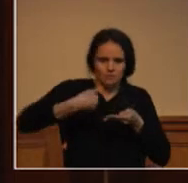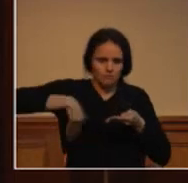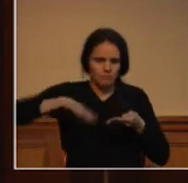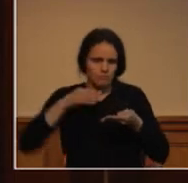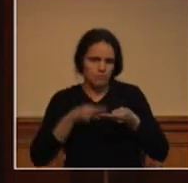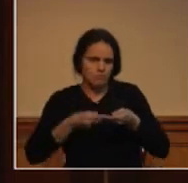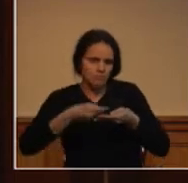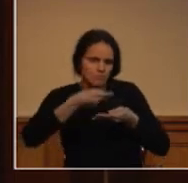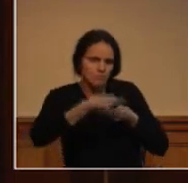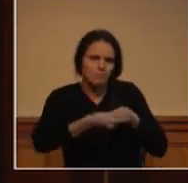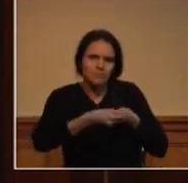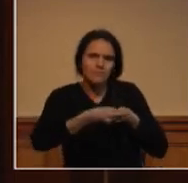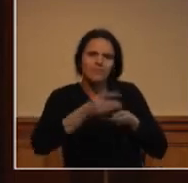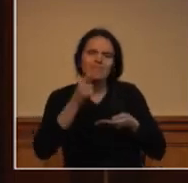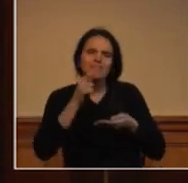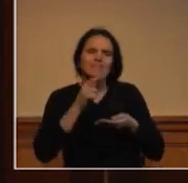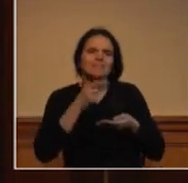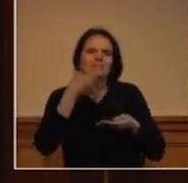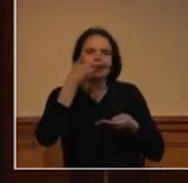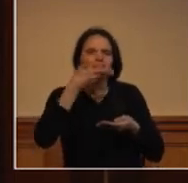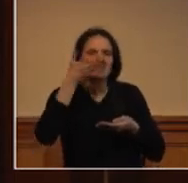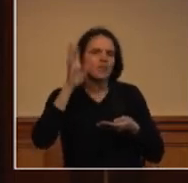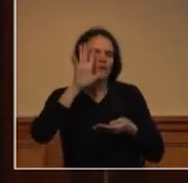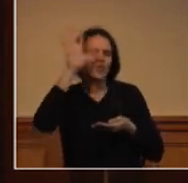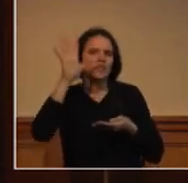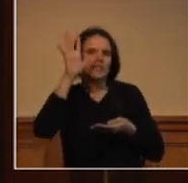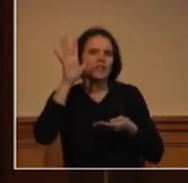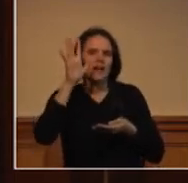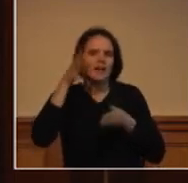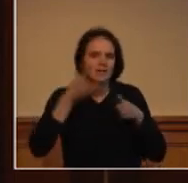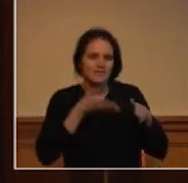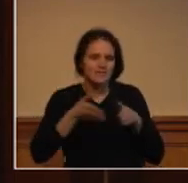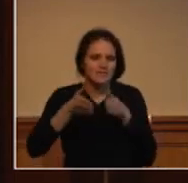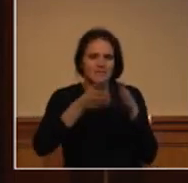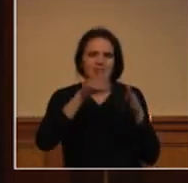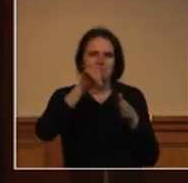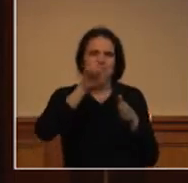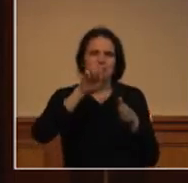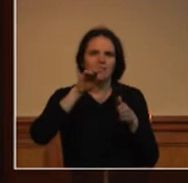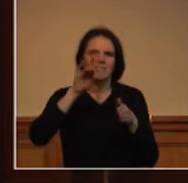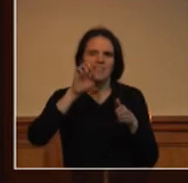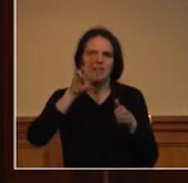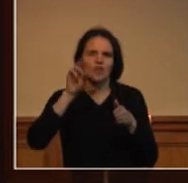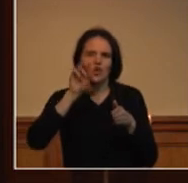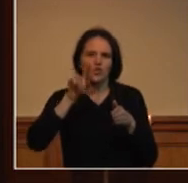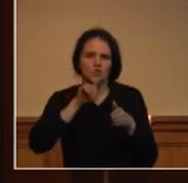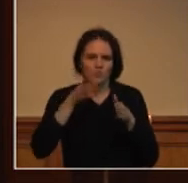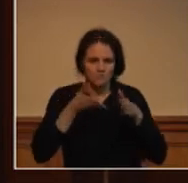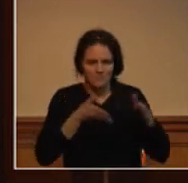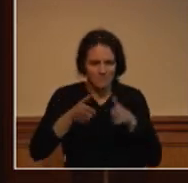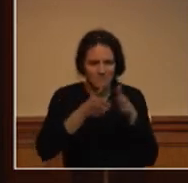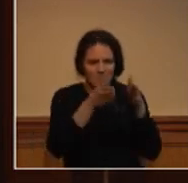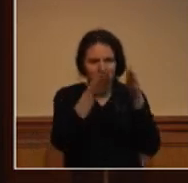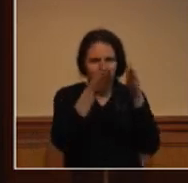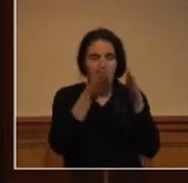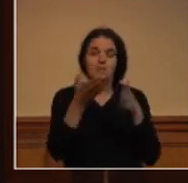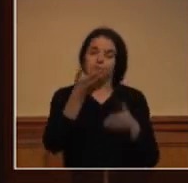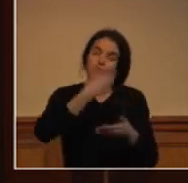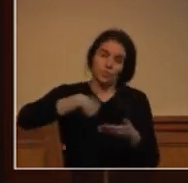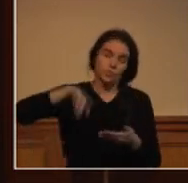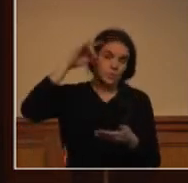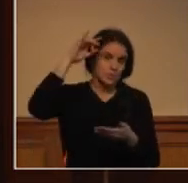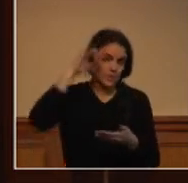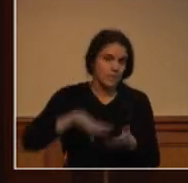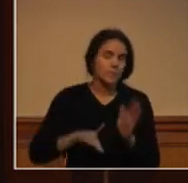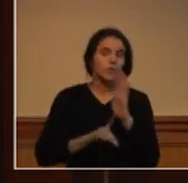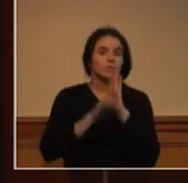nosotros llamamos la teoría de senderos, ¿ya? Nosotros entendemos que se necesita el desarrollo o el